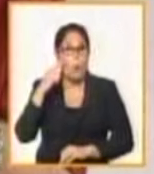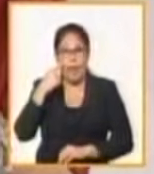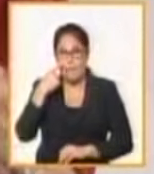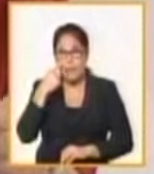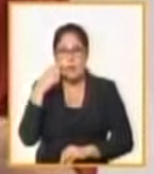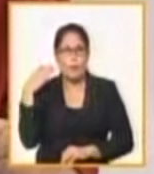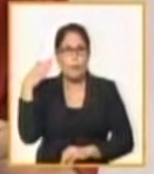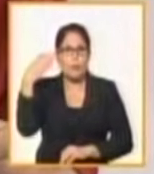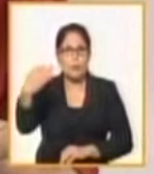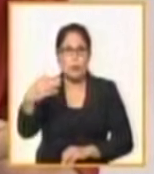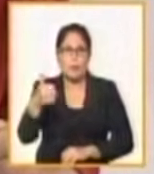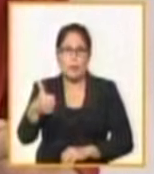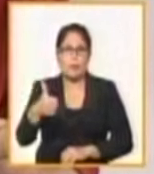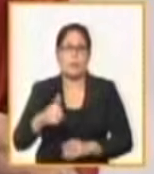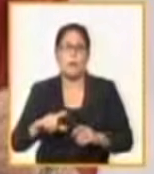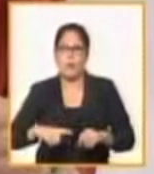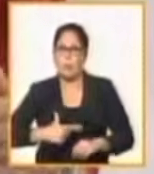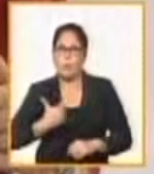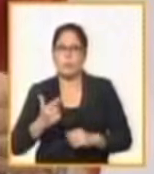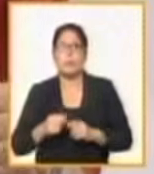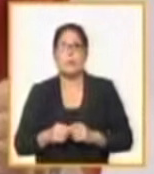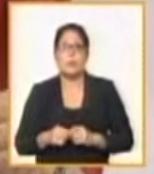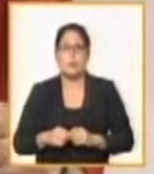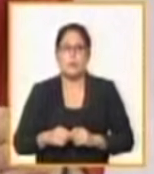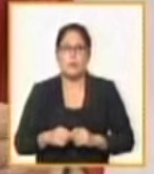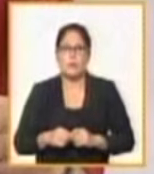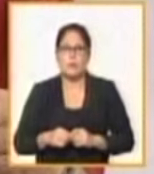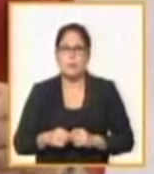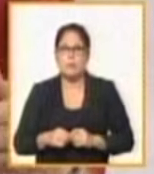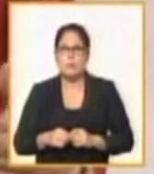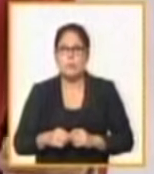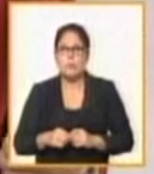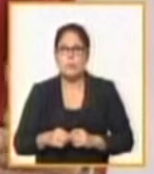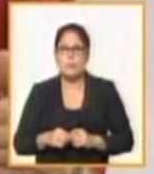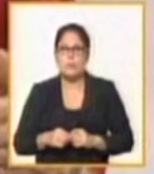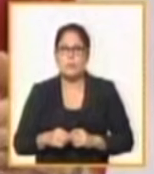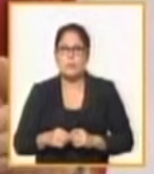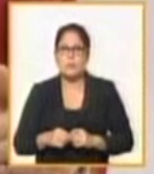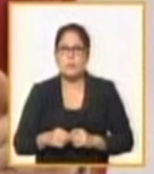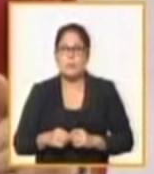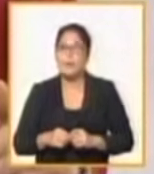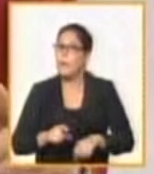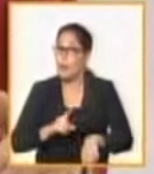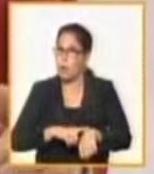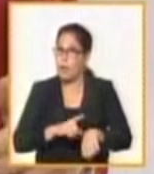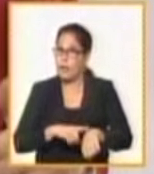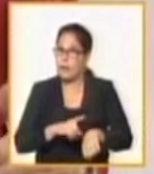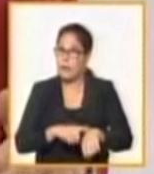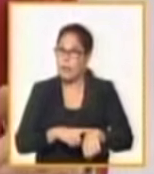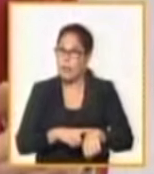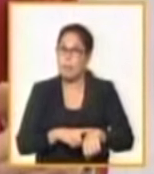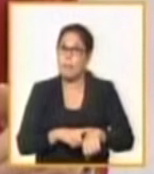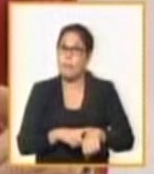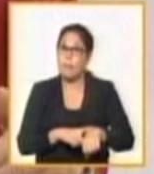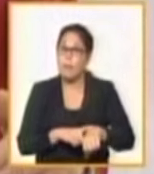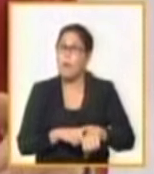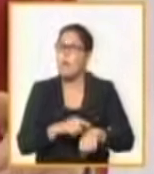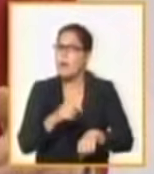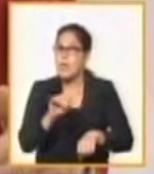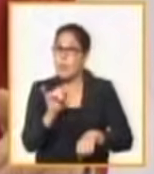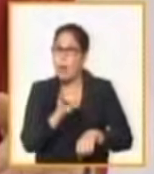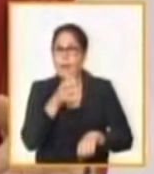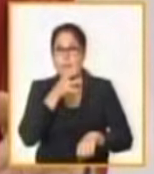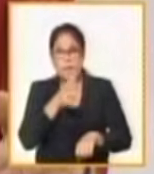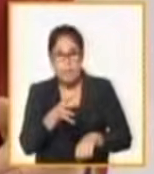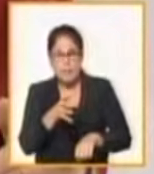democrática, inclusiva de la cultura. Y después, con el tiempo, uno fue viendo cómo el